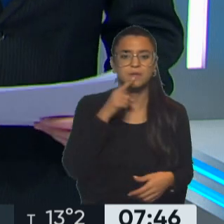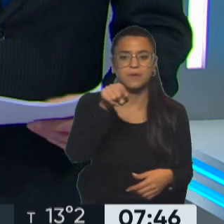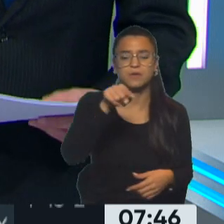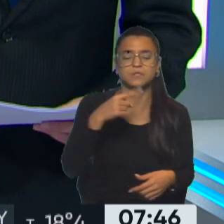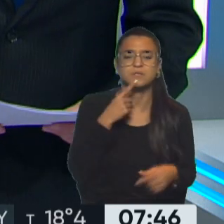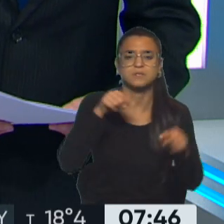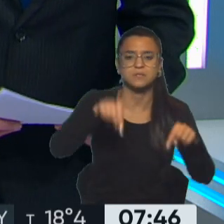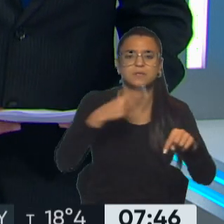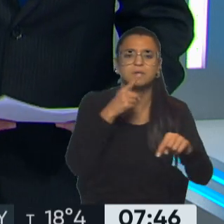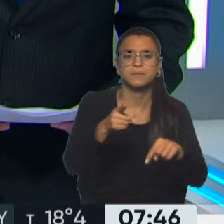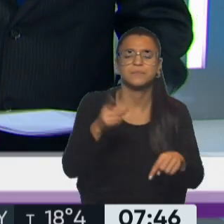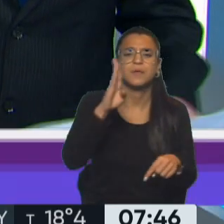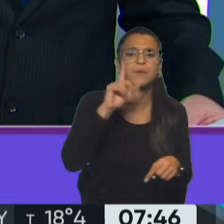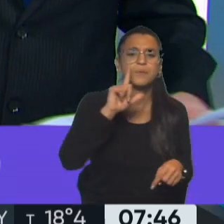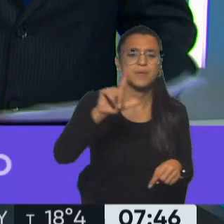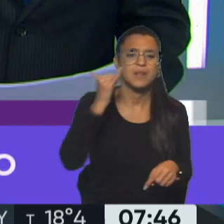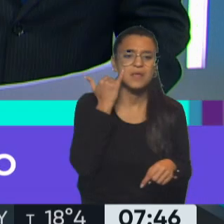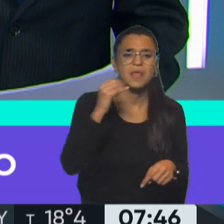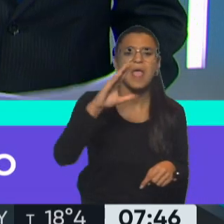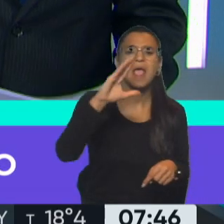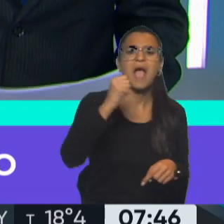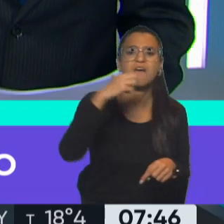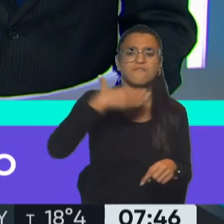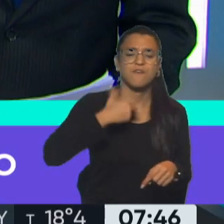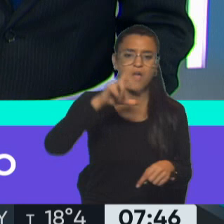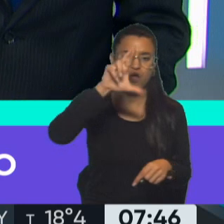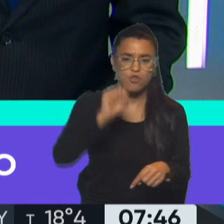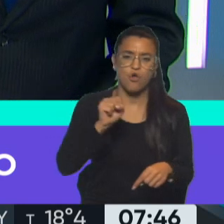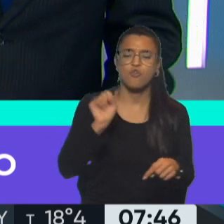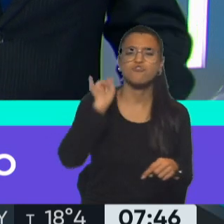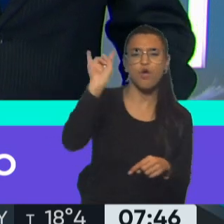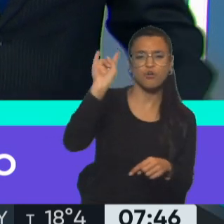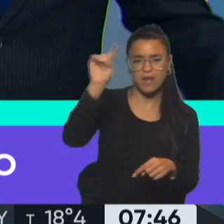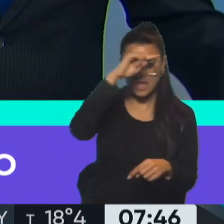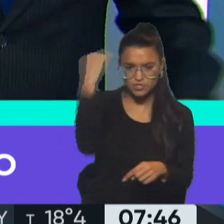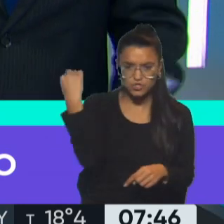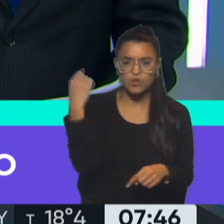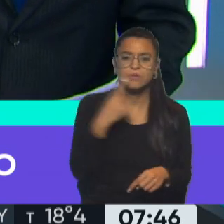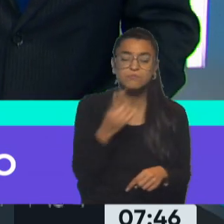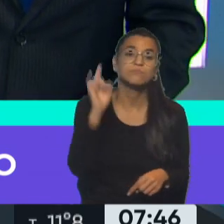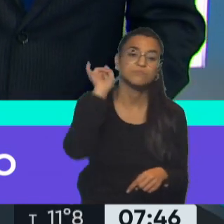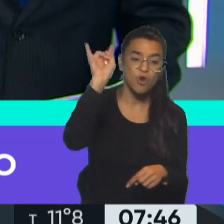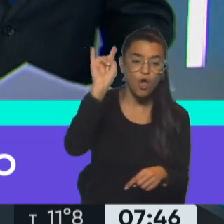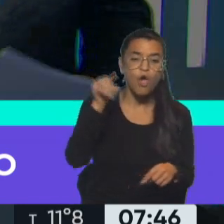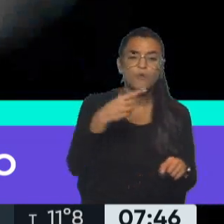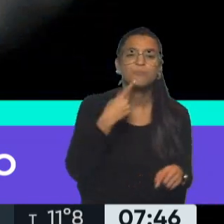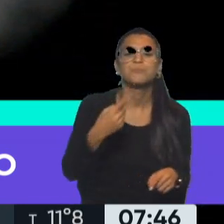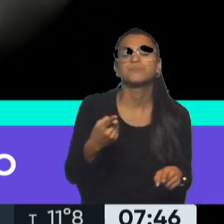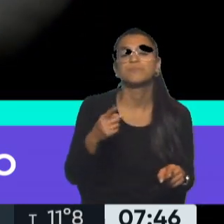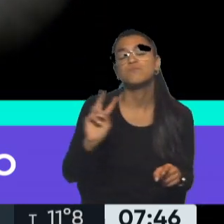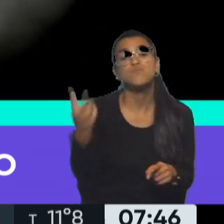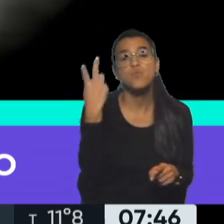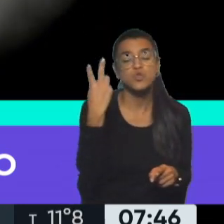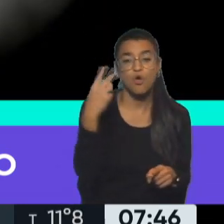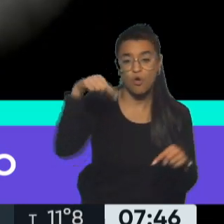Y hablamos ahora de Billy Cafaro, uno de los precursores de nuestro rock nacional, del proto-rock, podríamos decir, quien